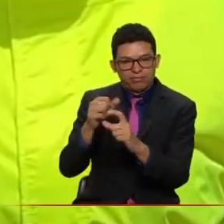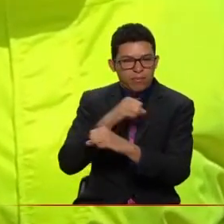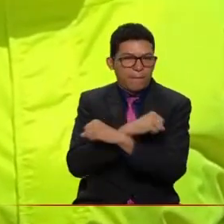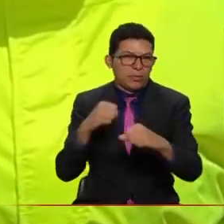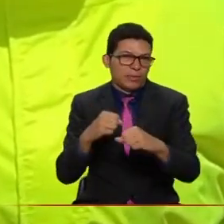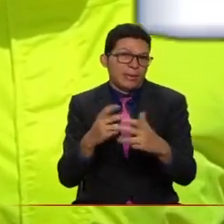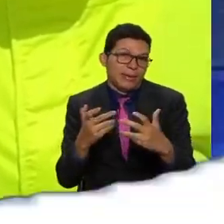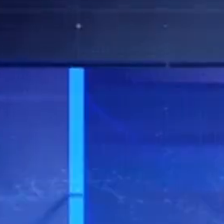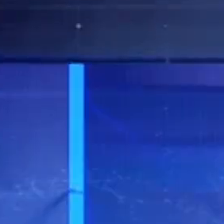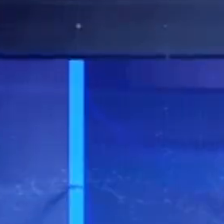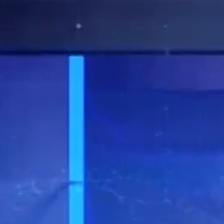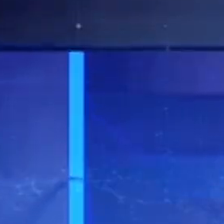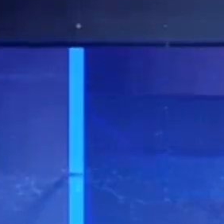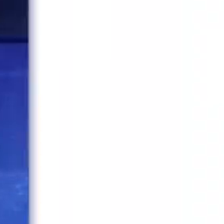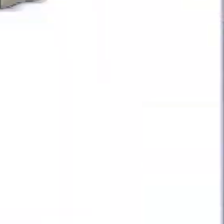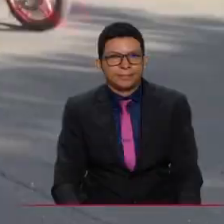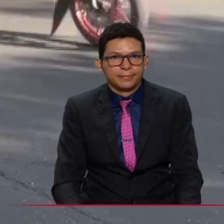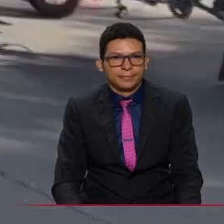fuerza pública.